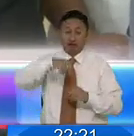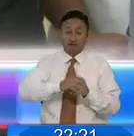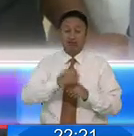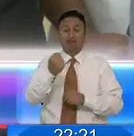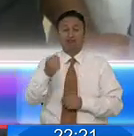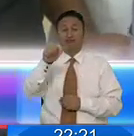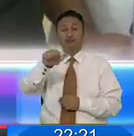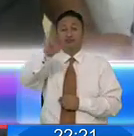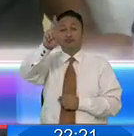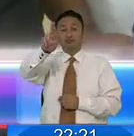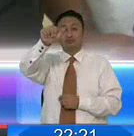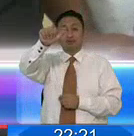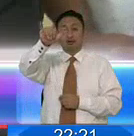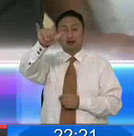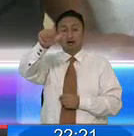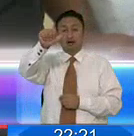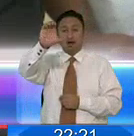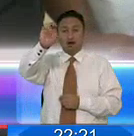igual